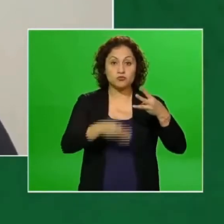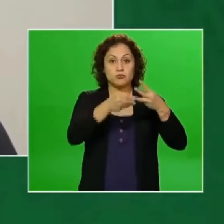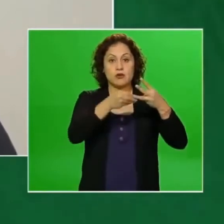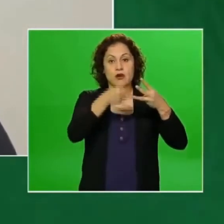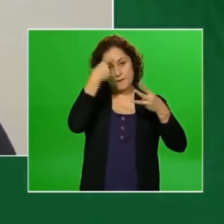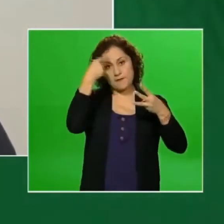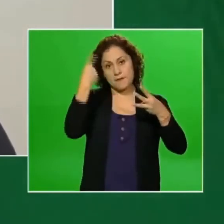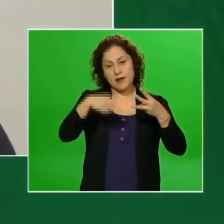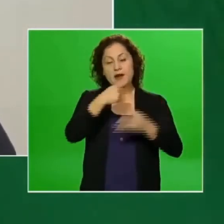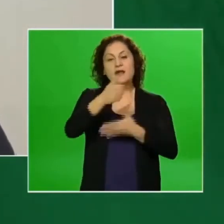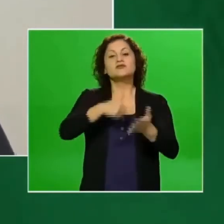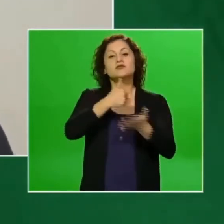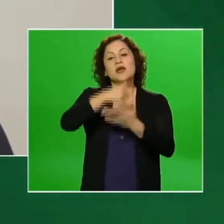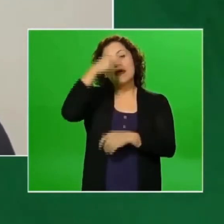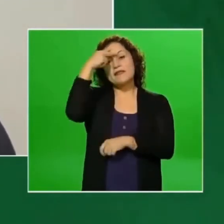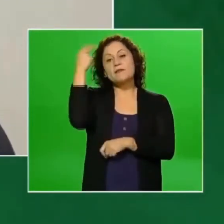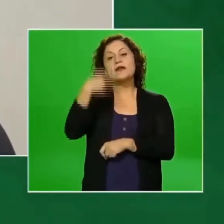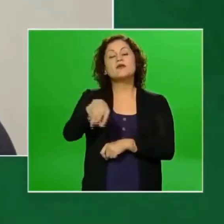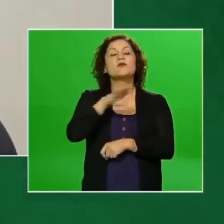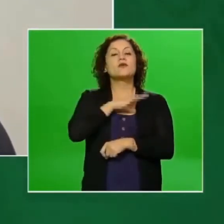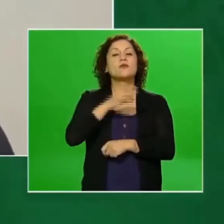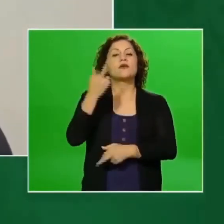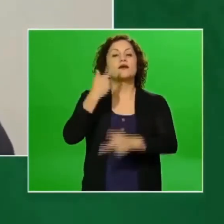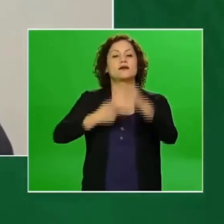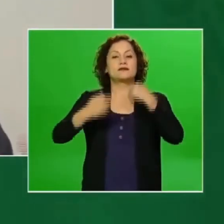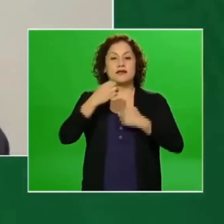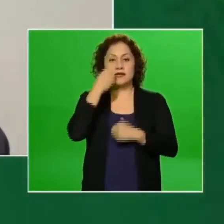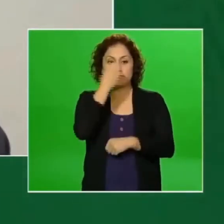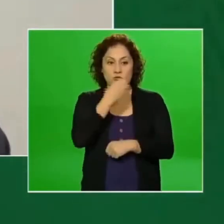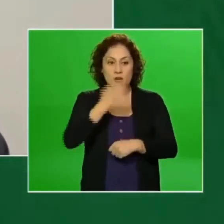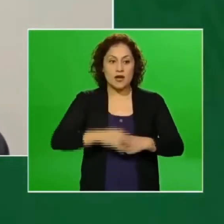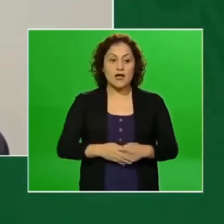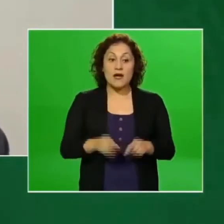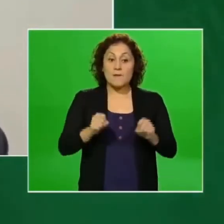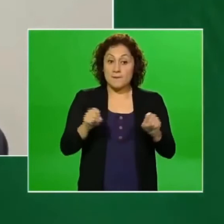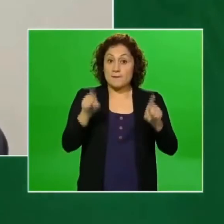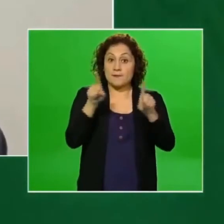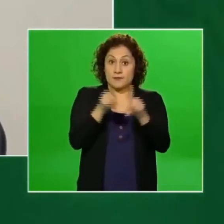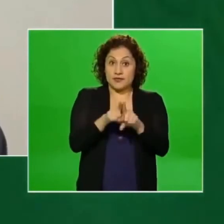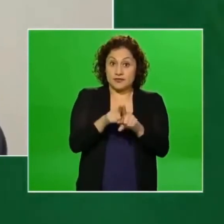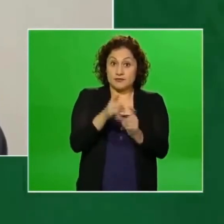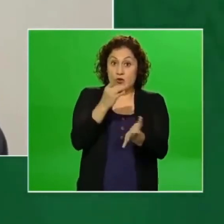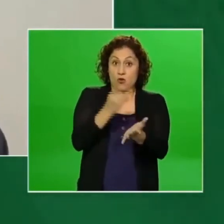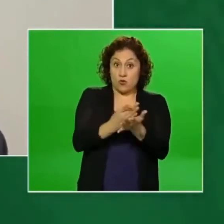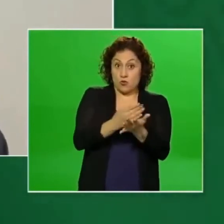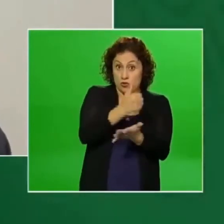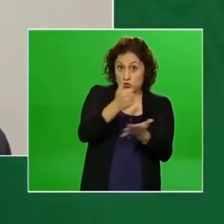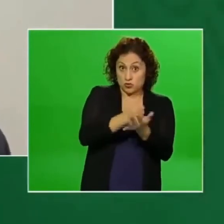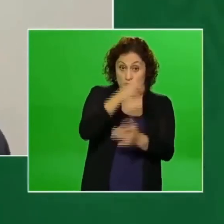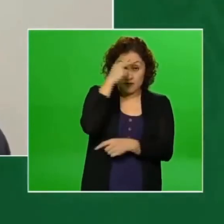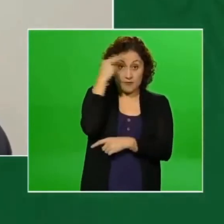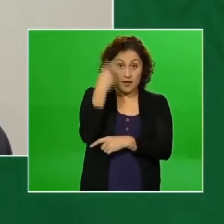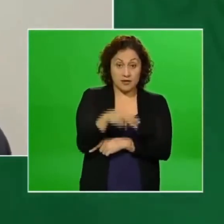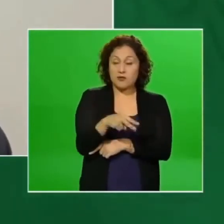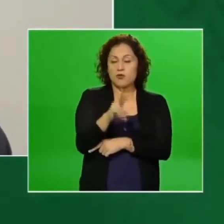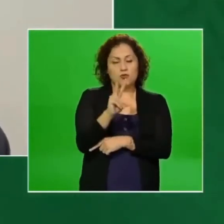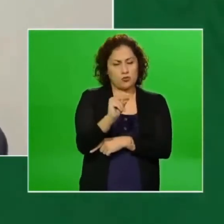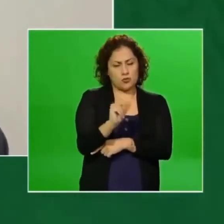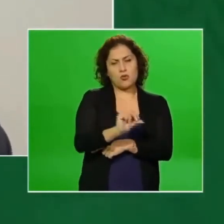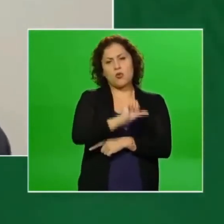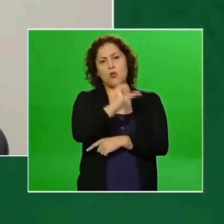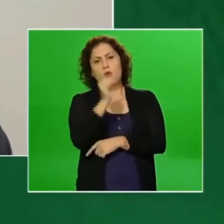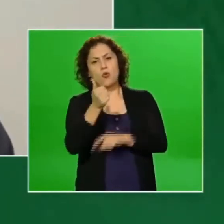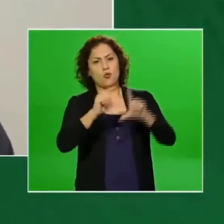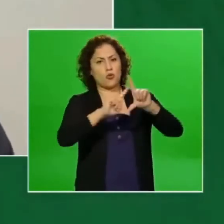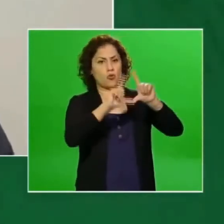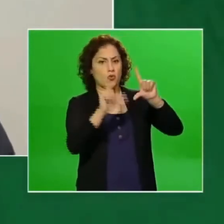Ciudad de México pueda regresar a sus clases presenciales. Igual aplica, no solo para la Ciudad de México, a lo que acabamos de decir, lo que acabamos de mencionar, aplica